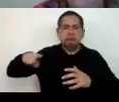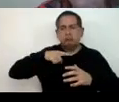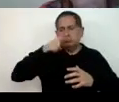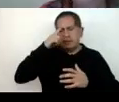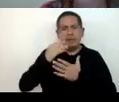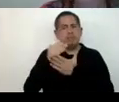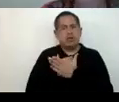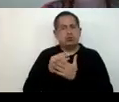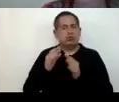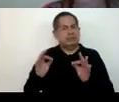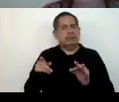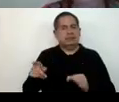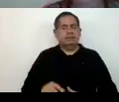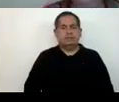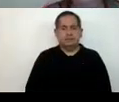práctica.